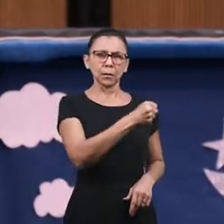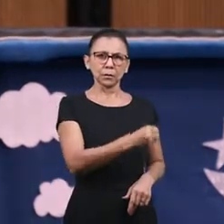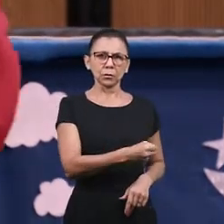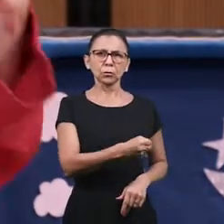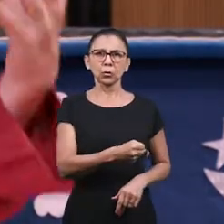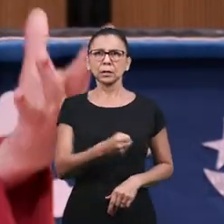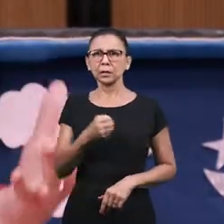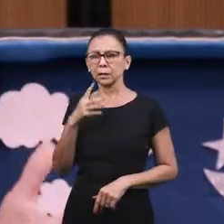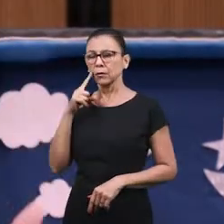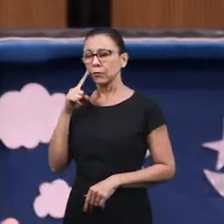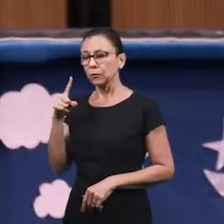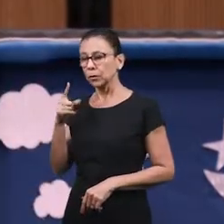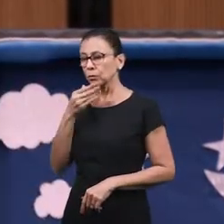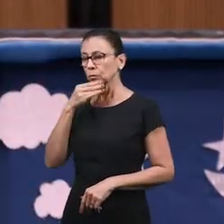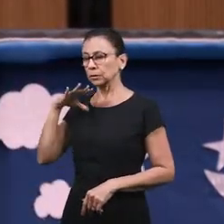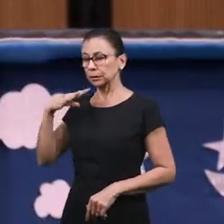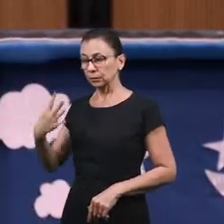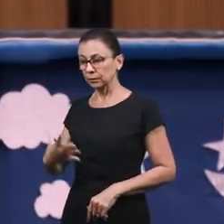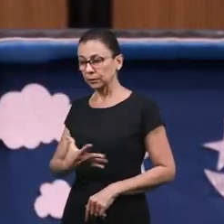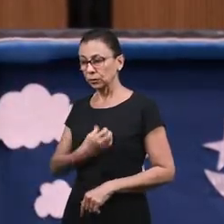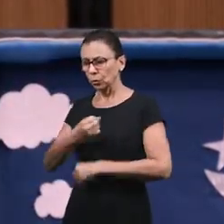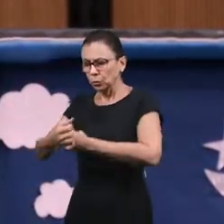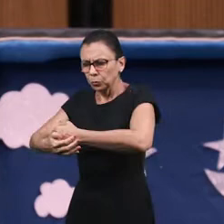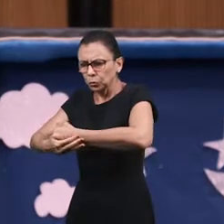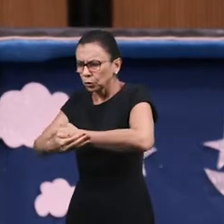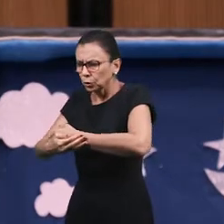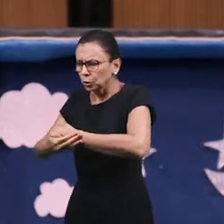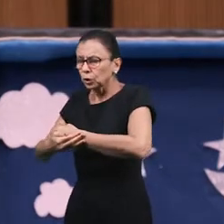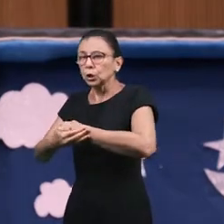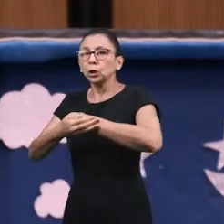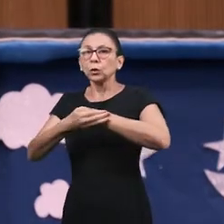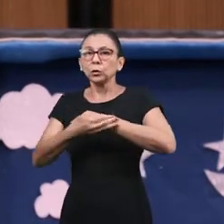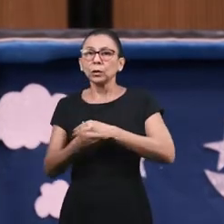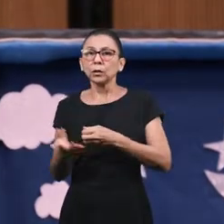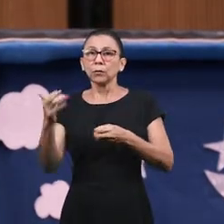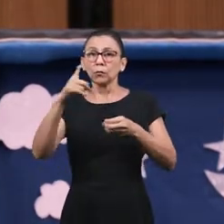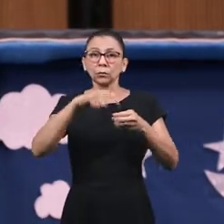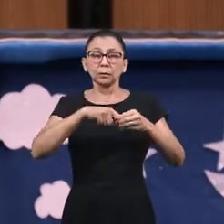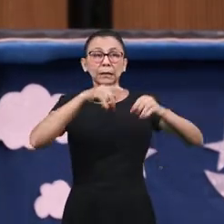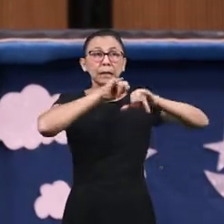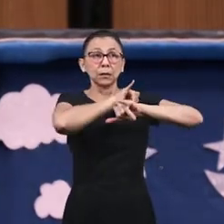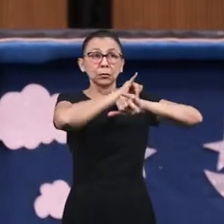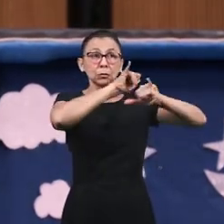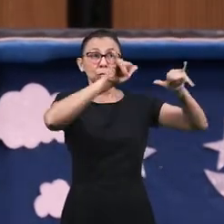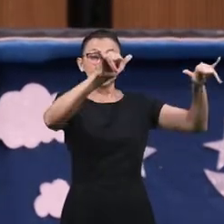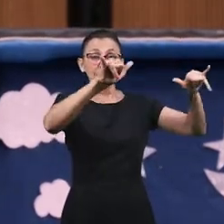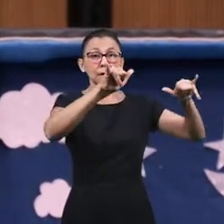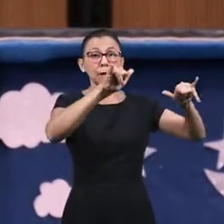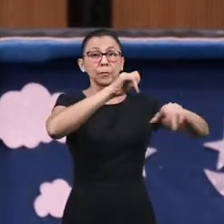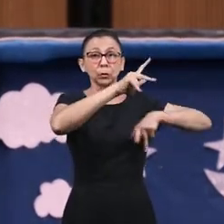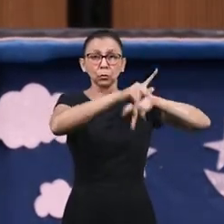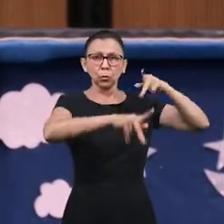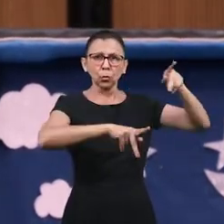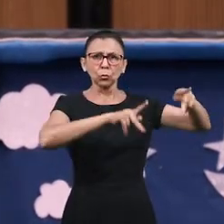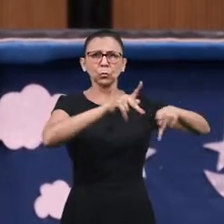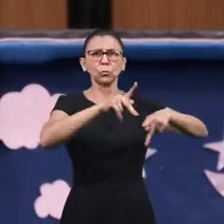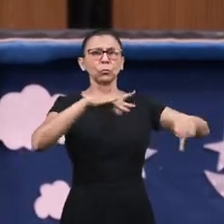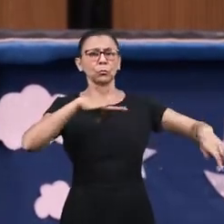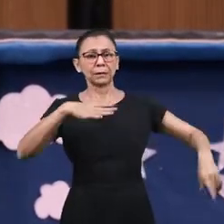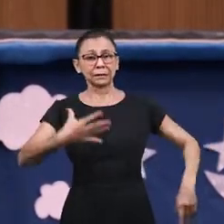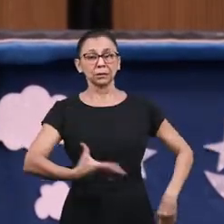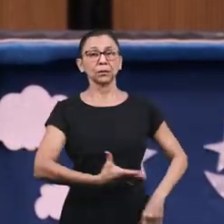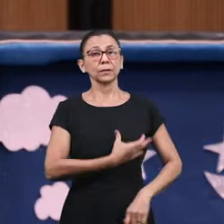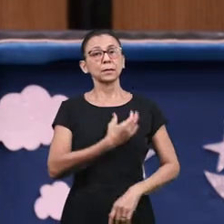a anunciar con gran alegría lo que ellos habían encontrado, la gran salvación. Y nosotros vamos